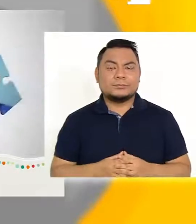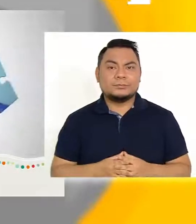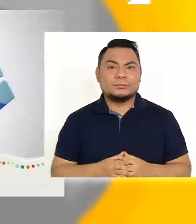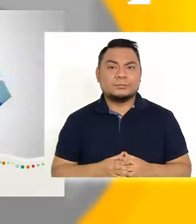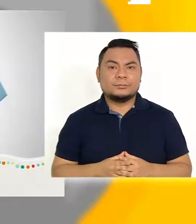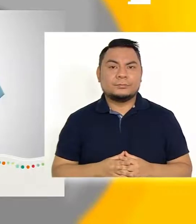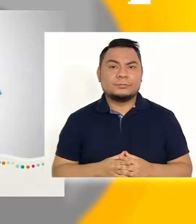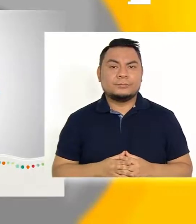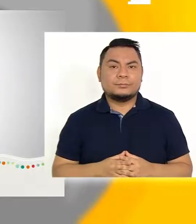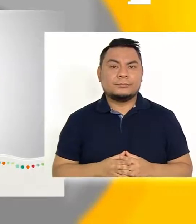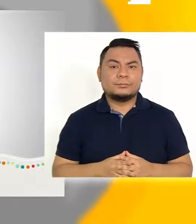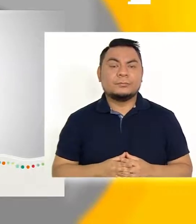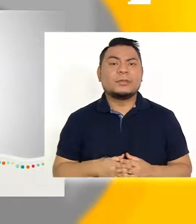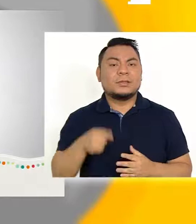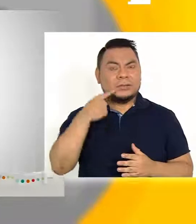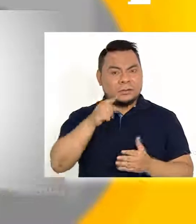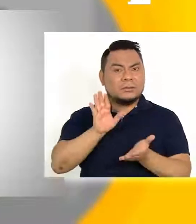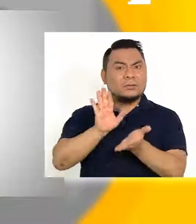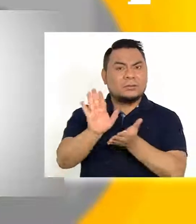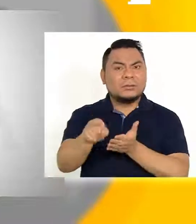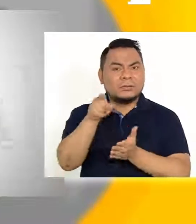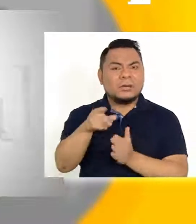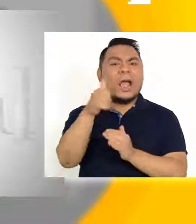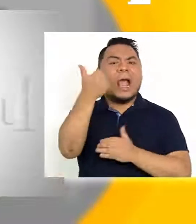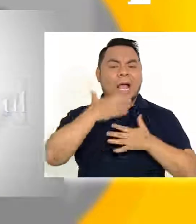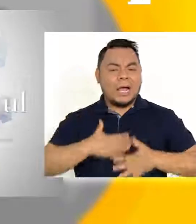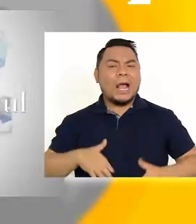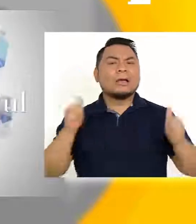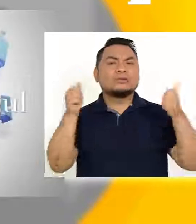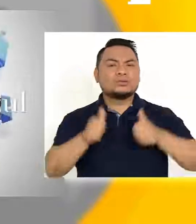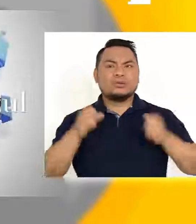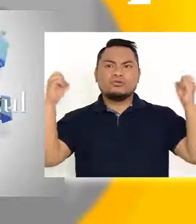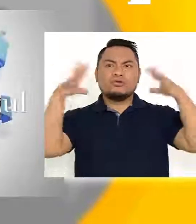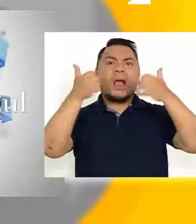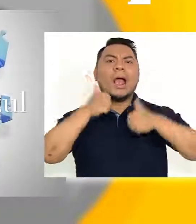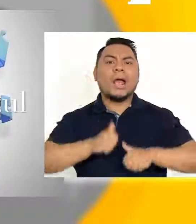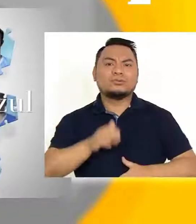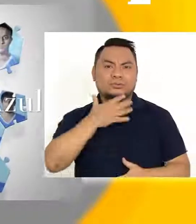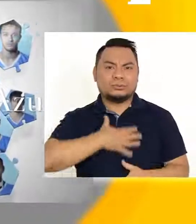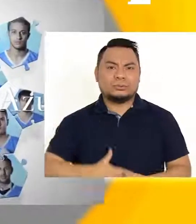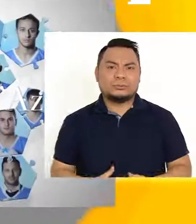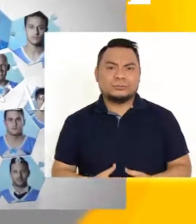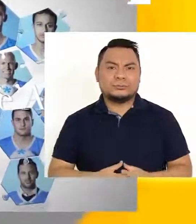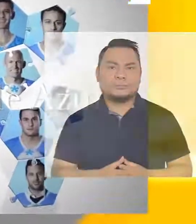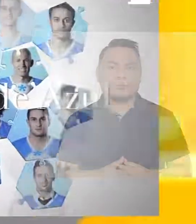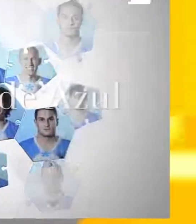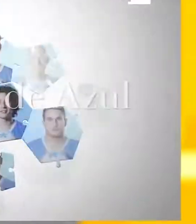Laat je blauwe licht schijnen. Iluminemos de azul. Iluminemos de azul. Iluminemos de azul.